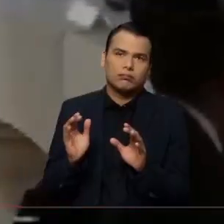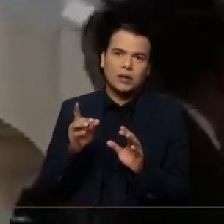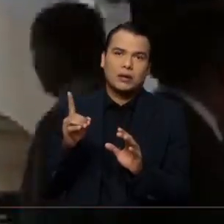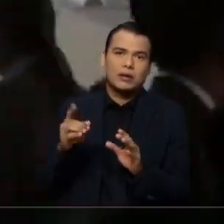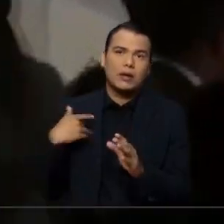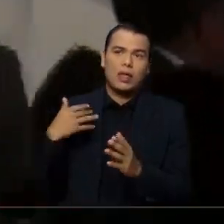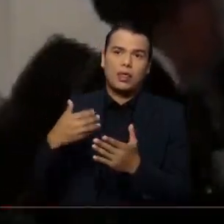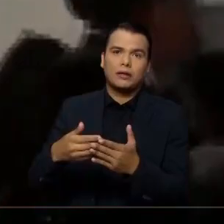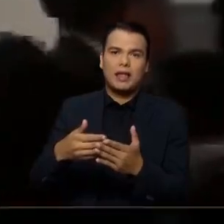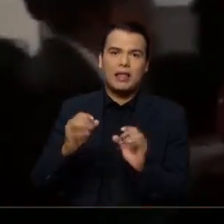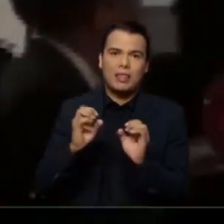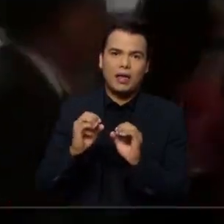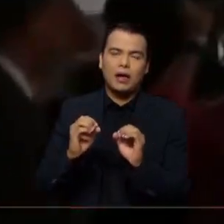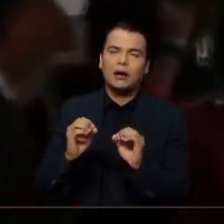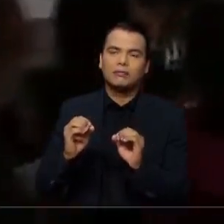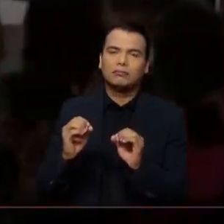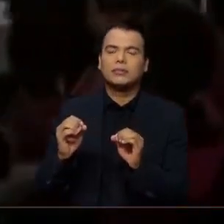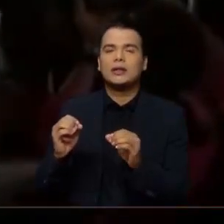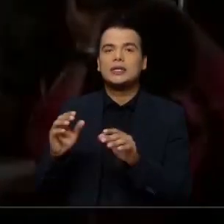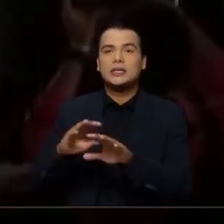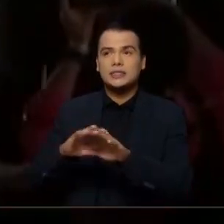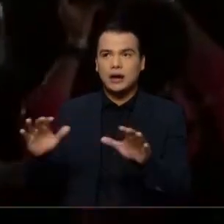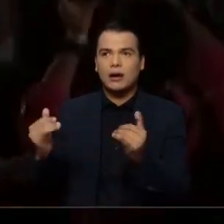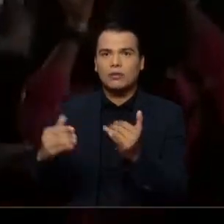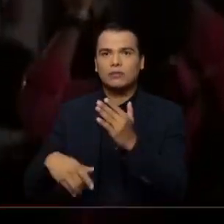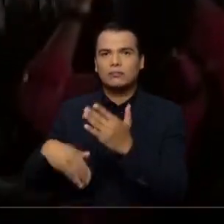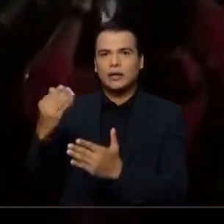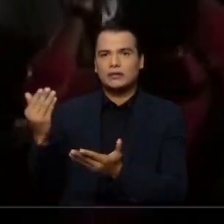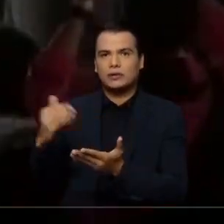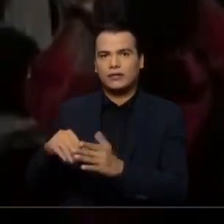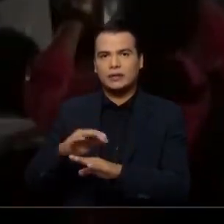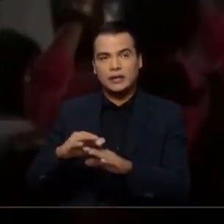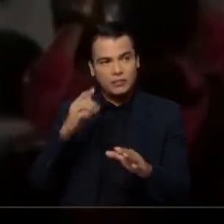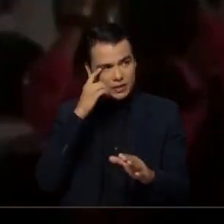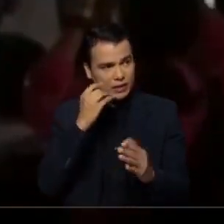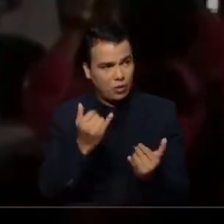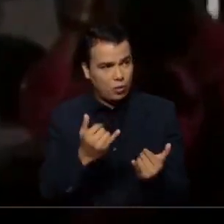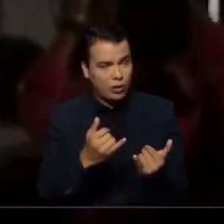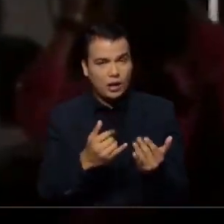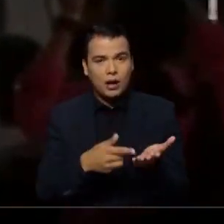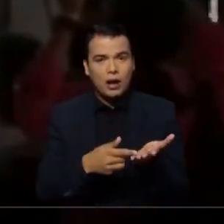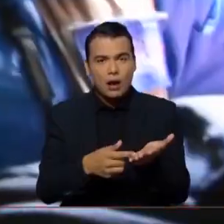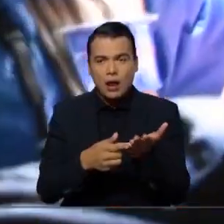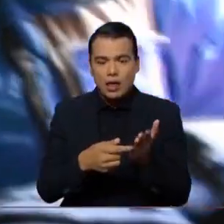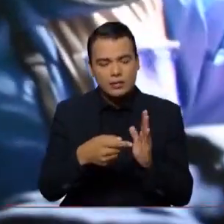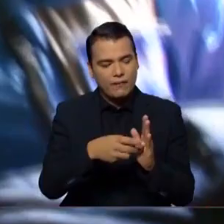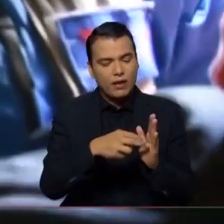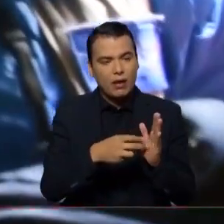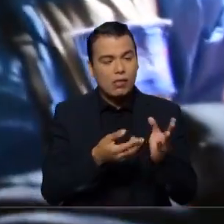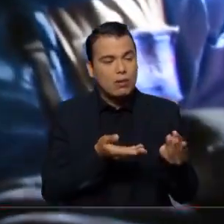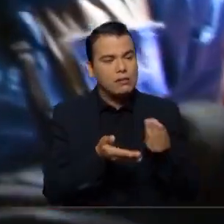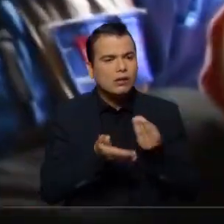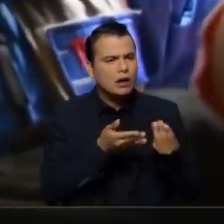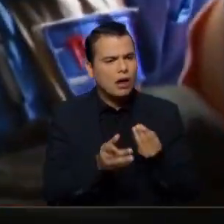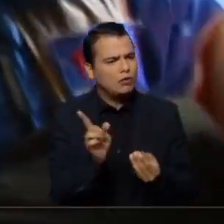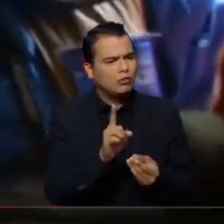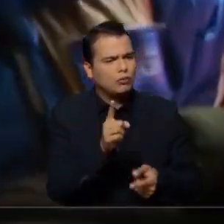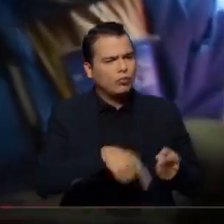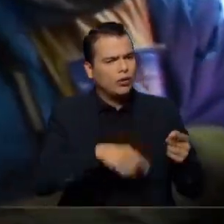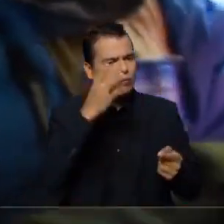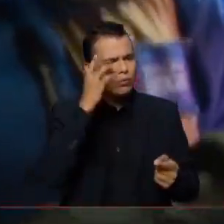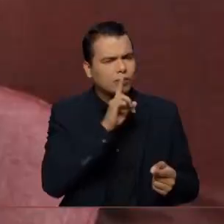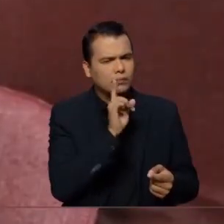mesa no puede ser un intercambio o un trueque de favores. Sí. ¿Por qué? A